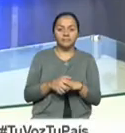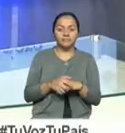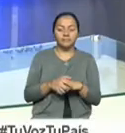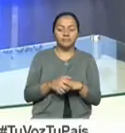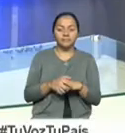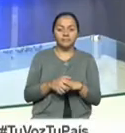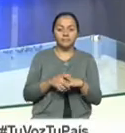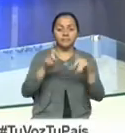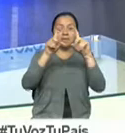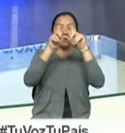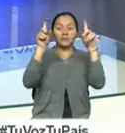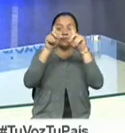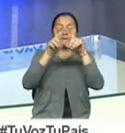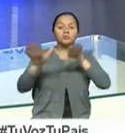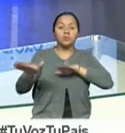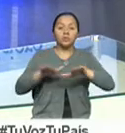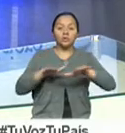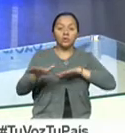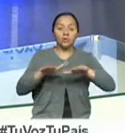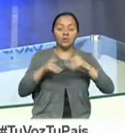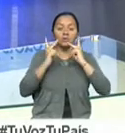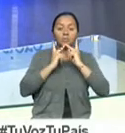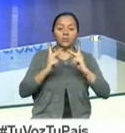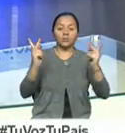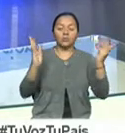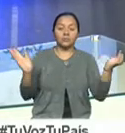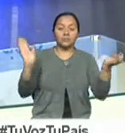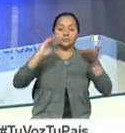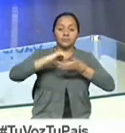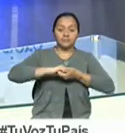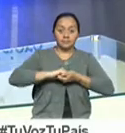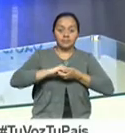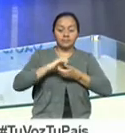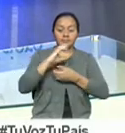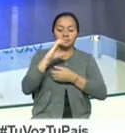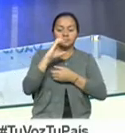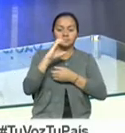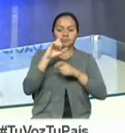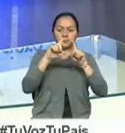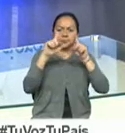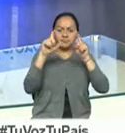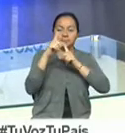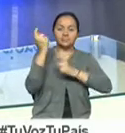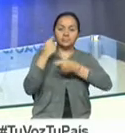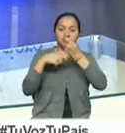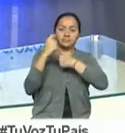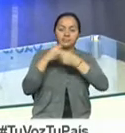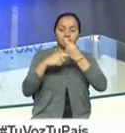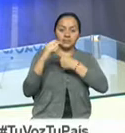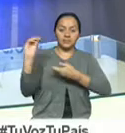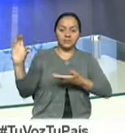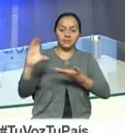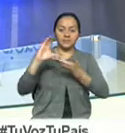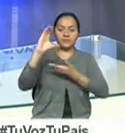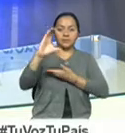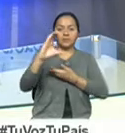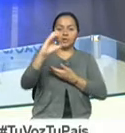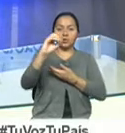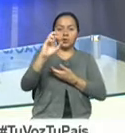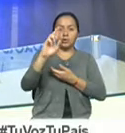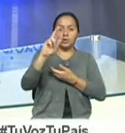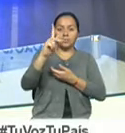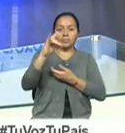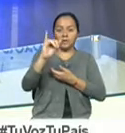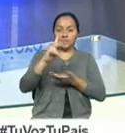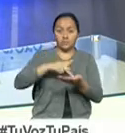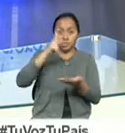La empresa coordinadora de empresas públicas, en alianza con la Corporación de Promoción de Exportaciones e Inversiones, Corpay, realizan